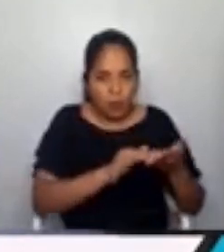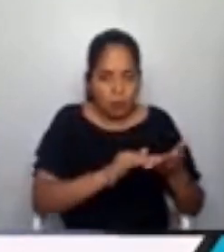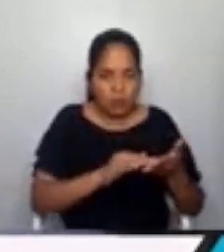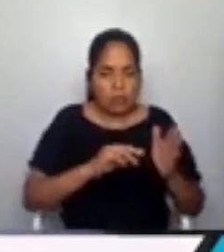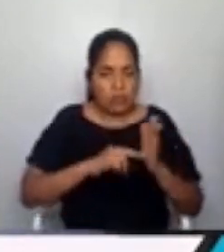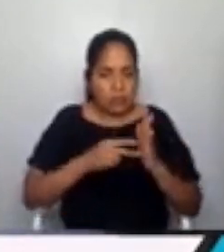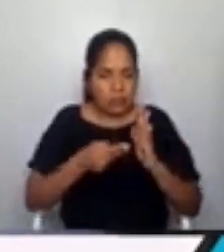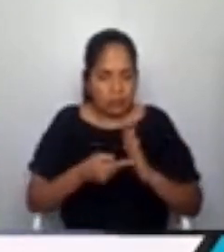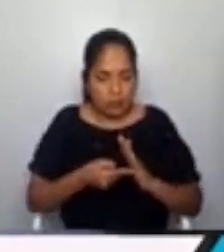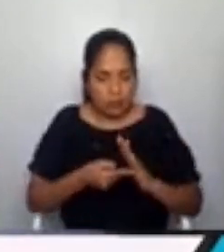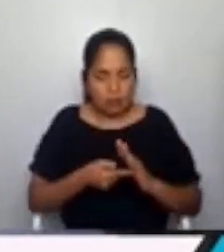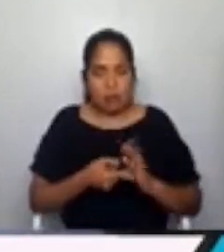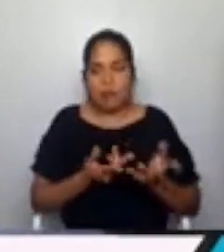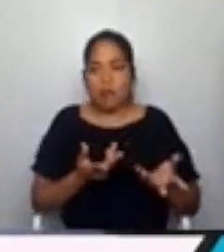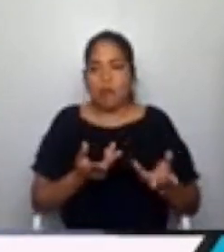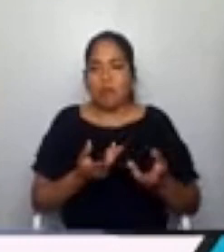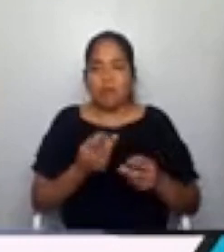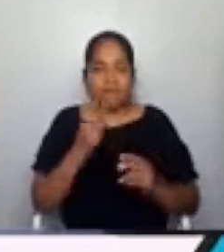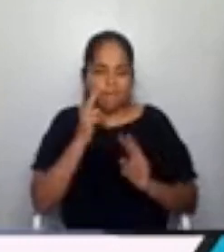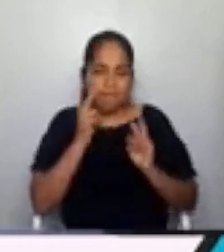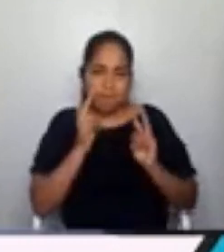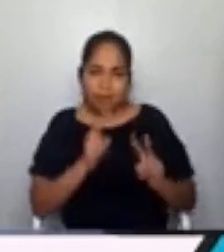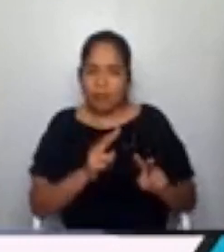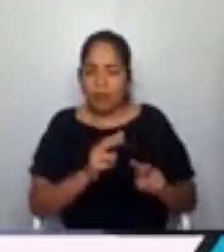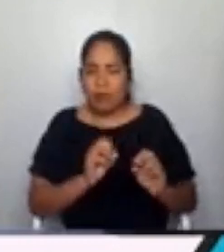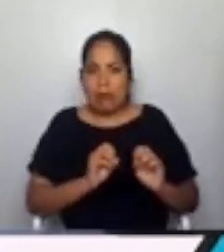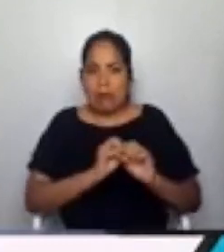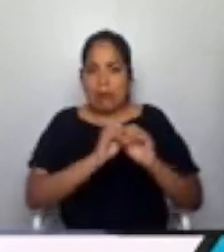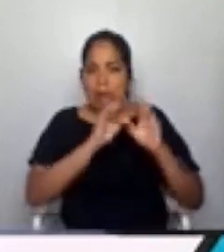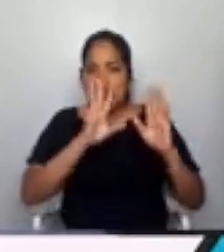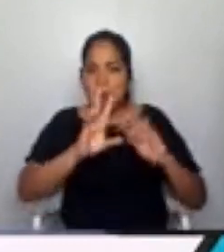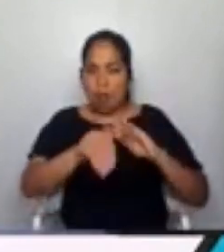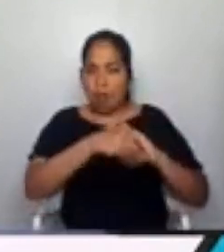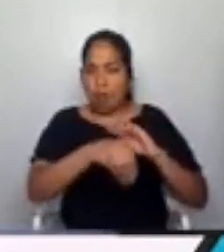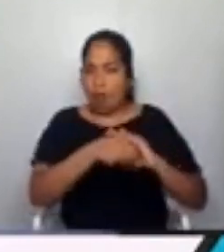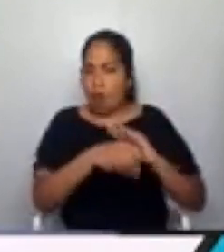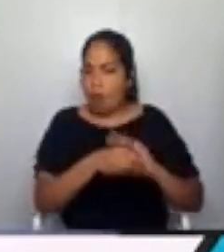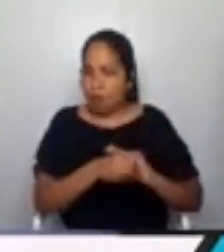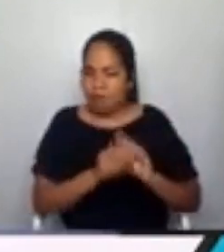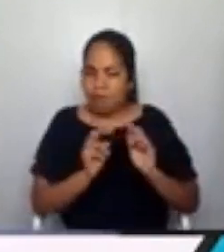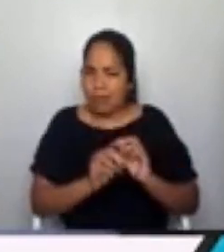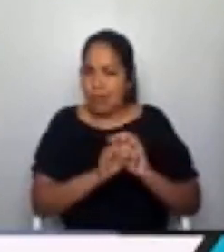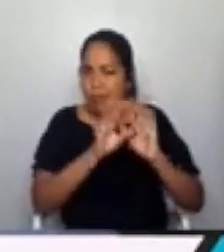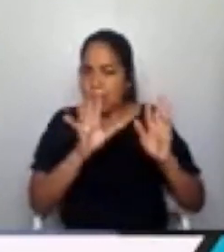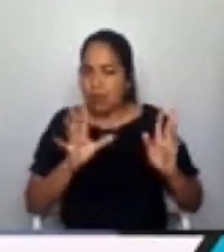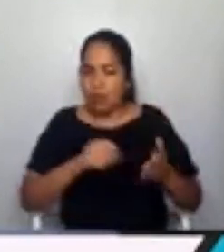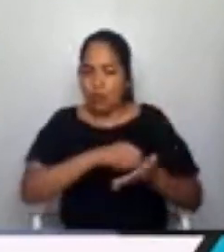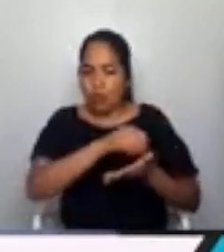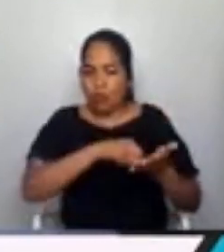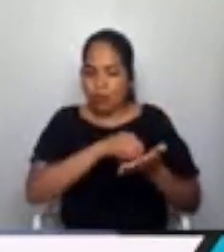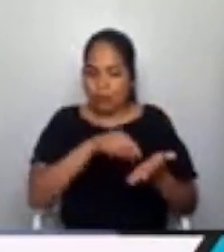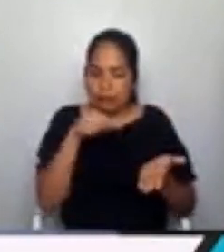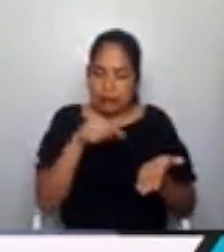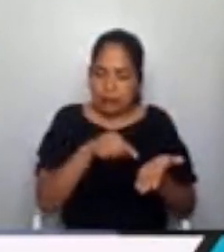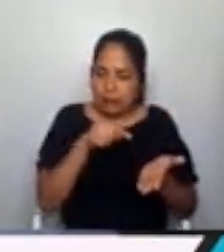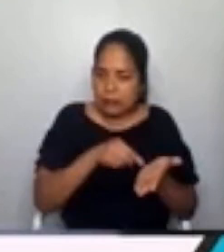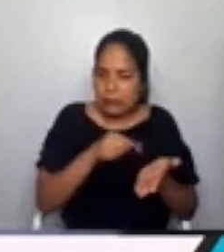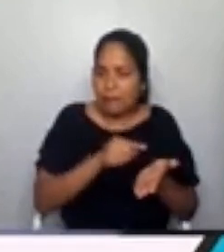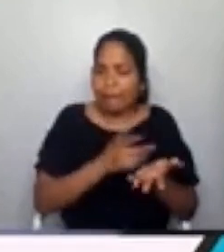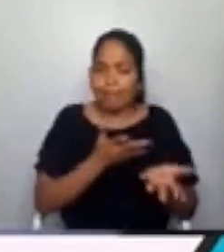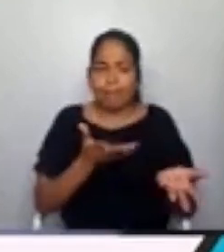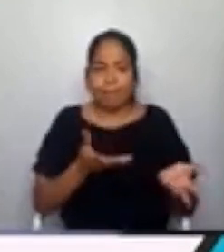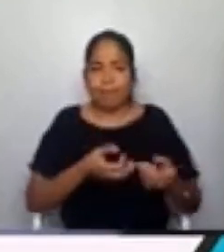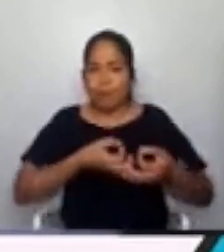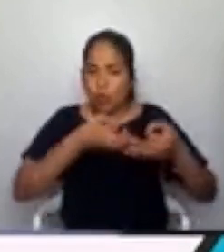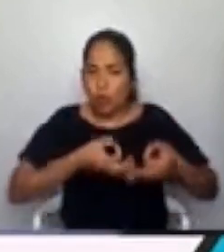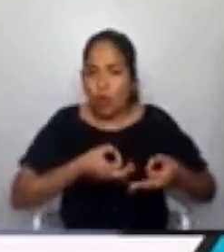ha sido pura corrupción y unos contratos en forma fraudulenta, porque esas adendas que no han seguido el